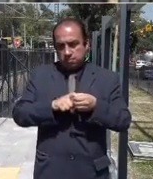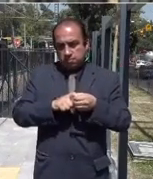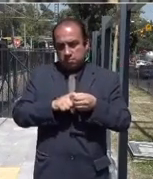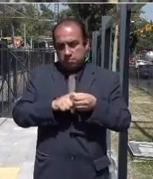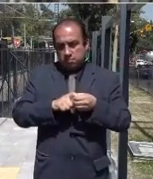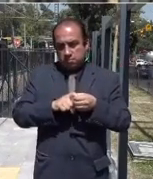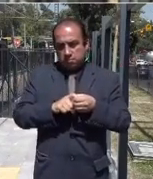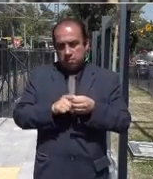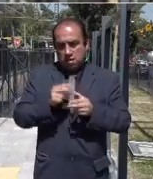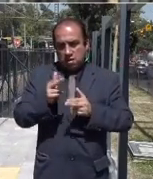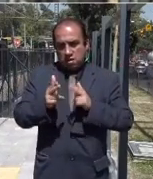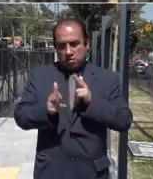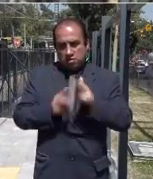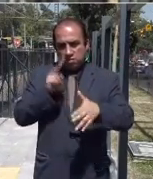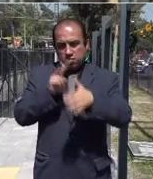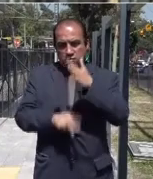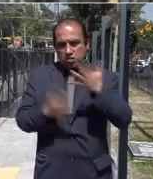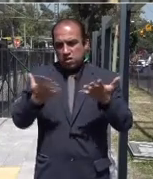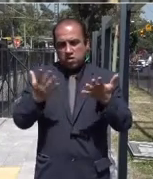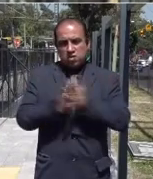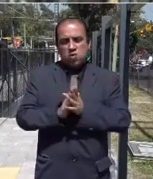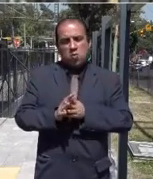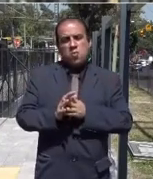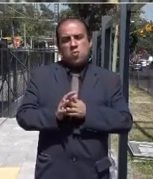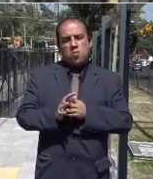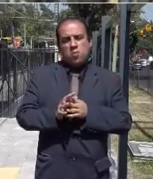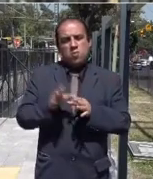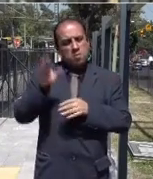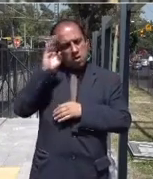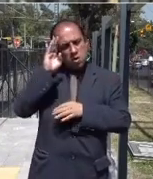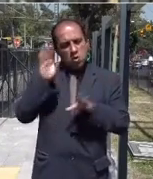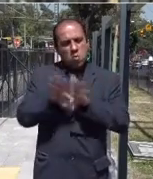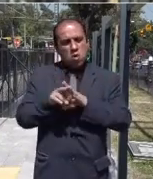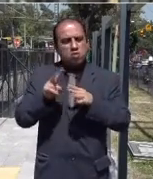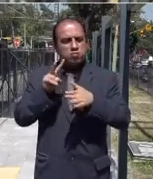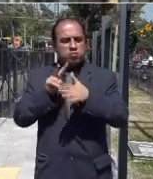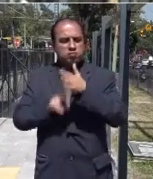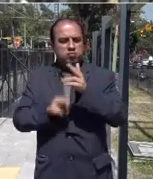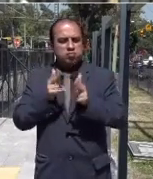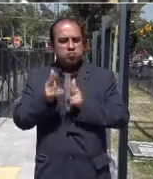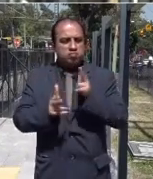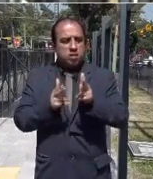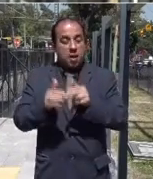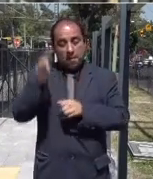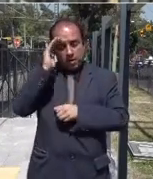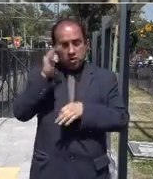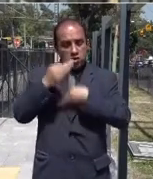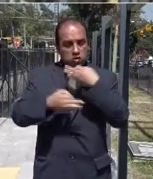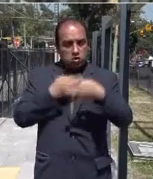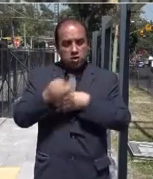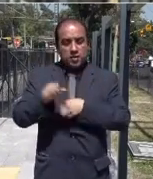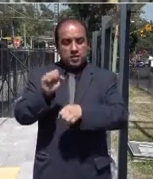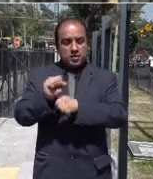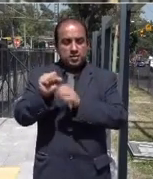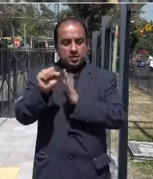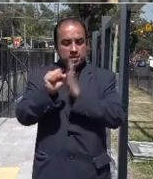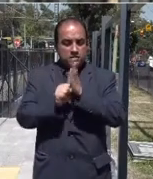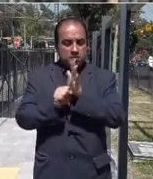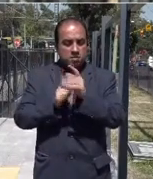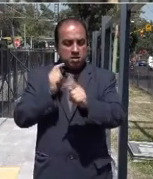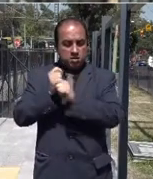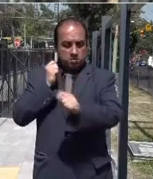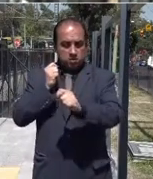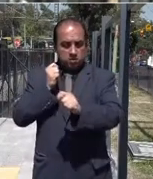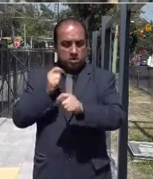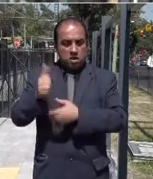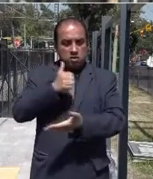una intervención del tren o de los trolebuses, se pensó dentro de todo nuestro sistema de transporte. En la